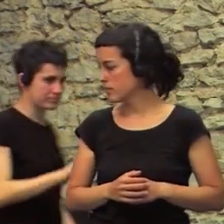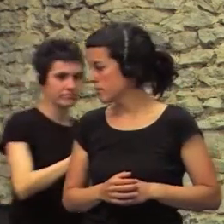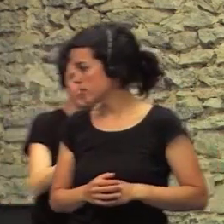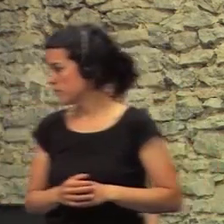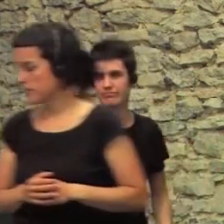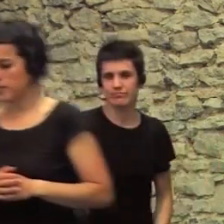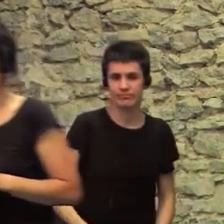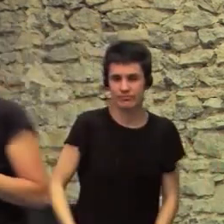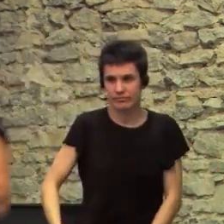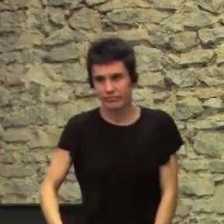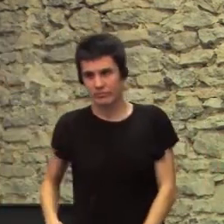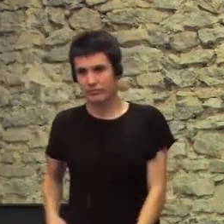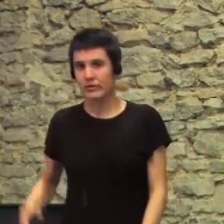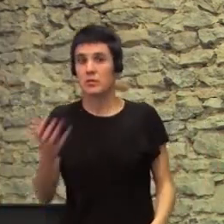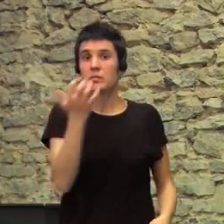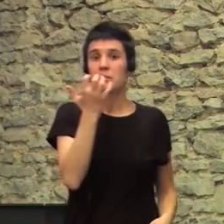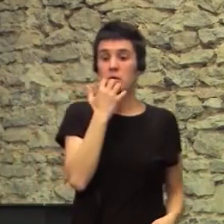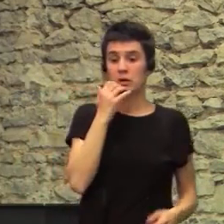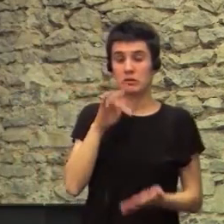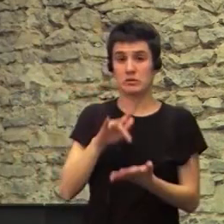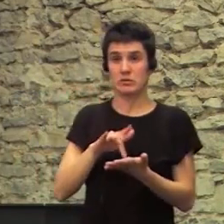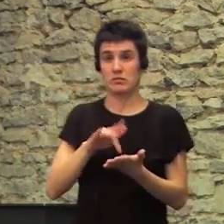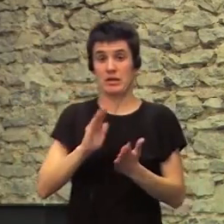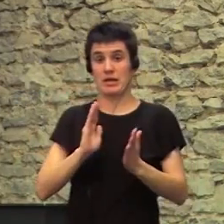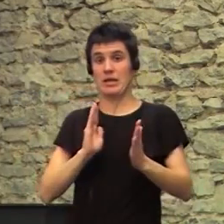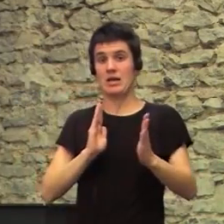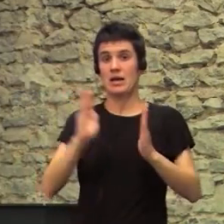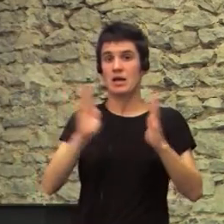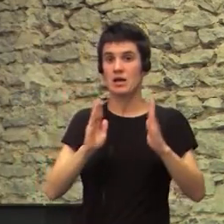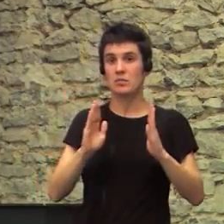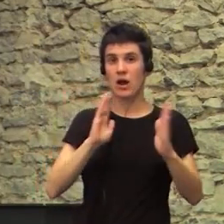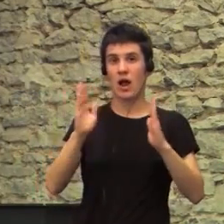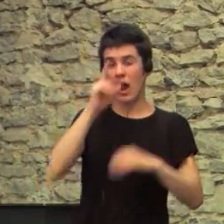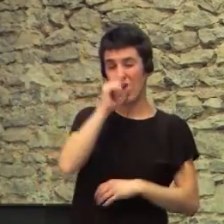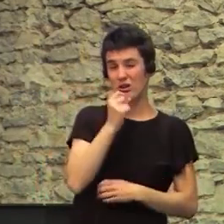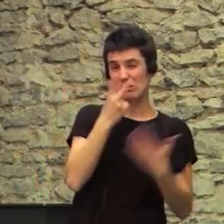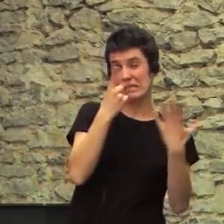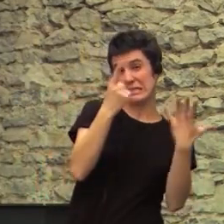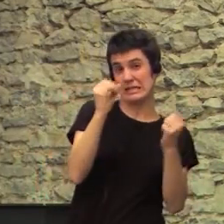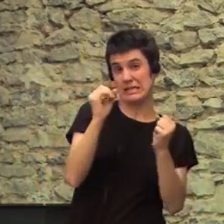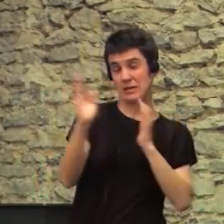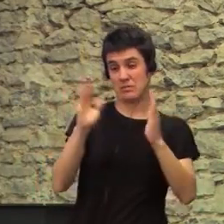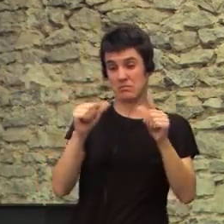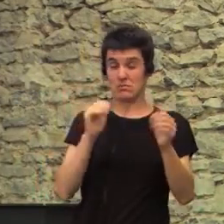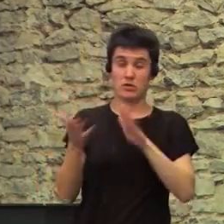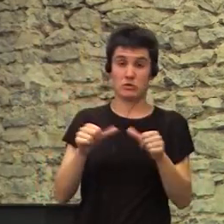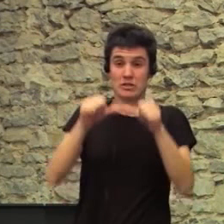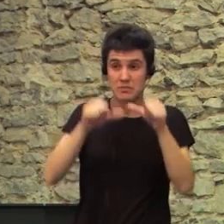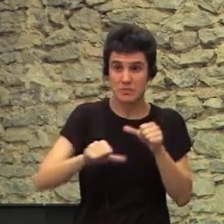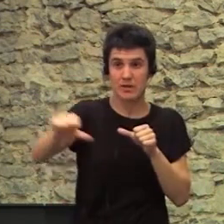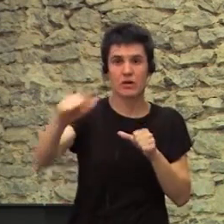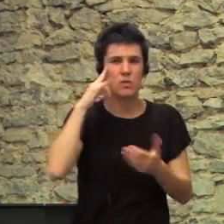por ejemplo, llegó un momento en el que a partir de los años 60 aproximadamente se empezaron a hacer